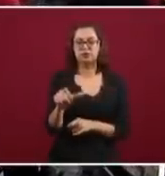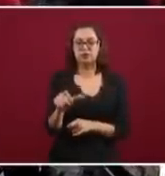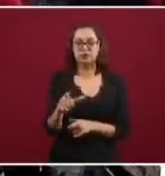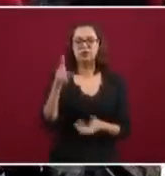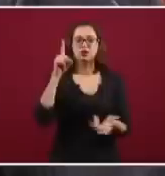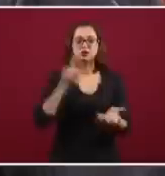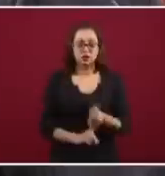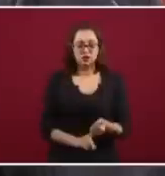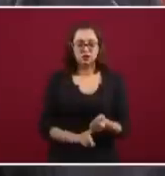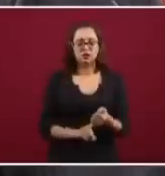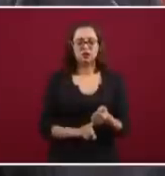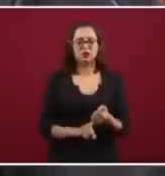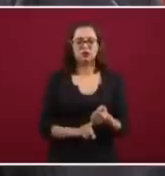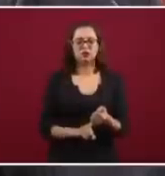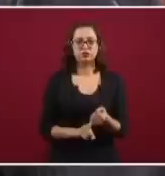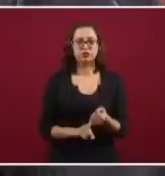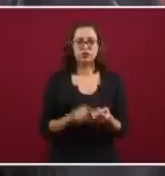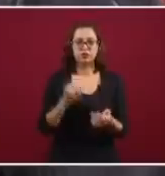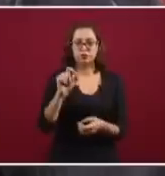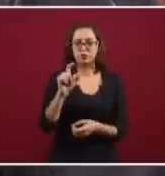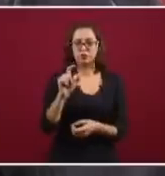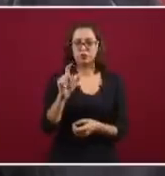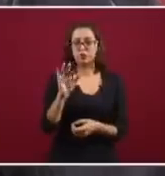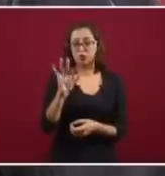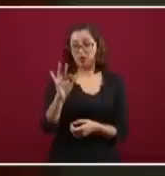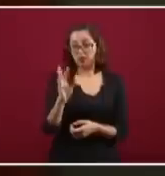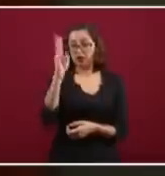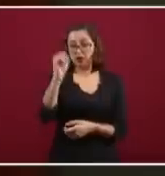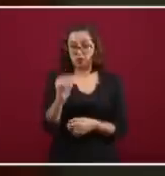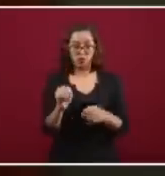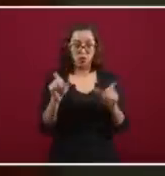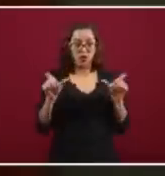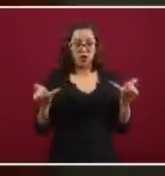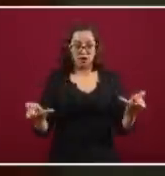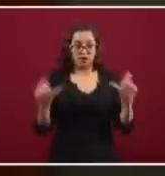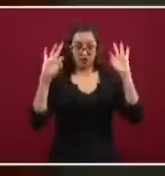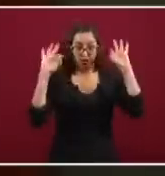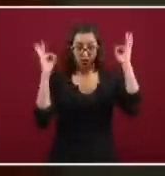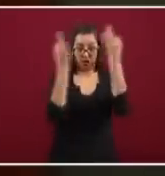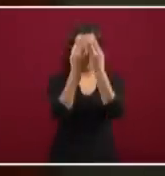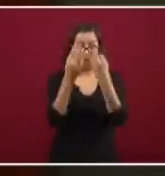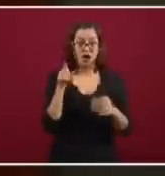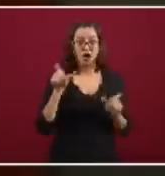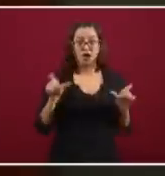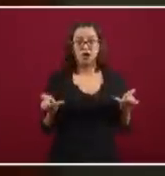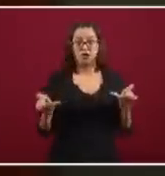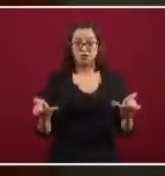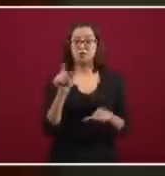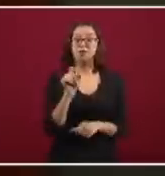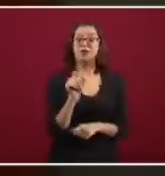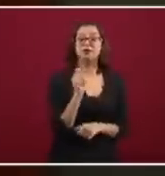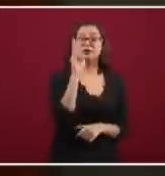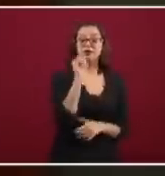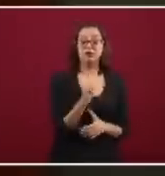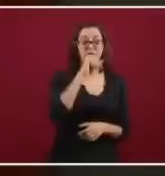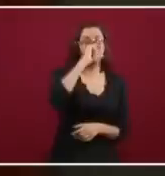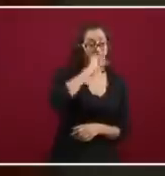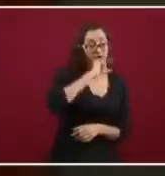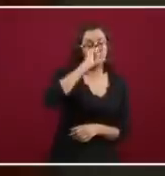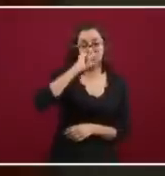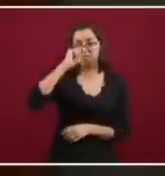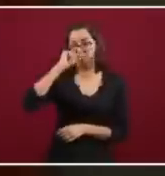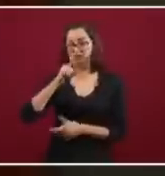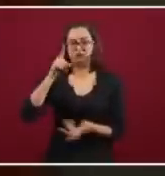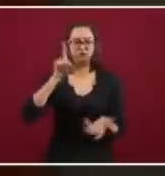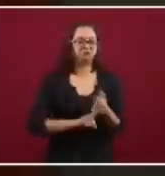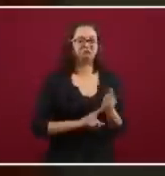en 29 de las 49 aduanas que hay, que no se pueden evitar los riesgos con el tráfico ilegal